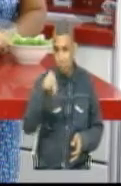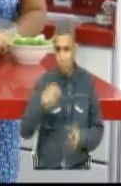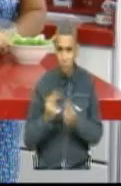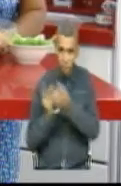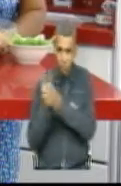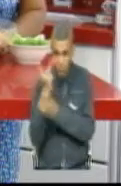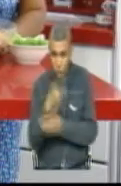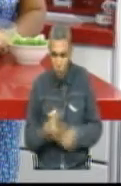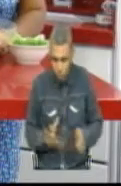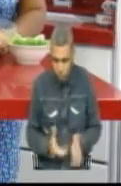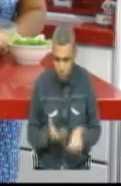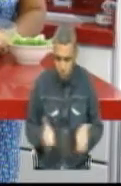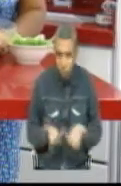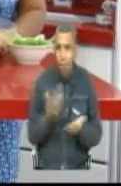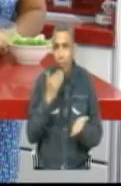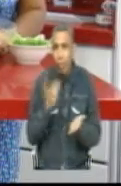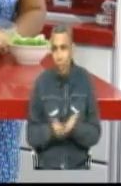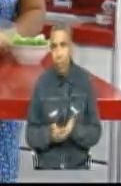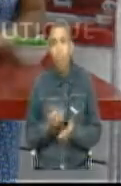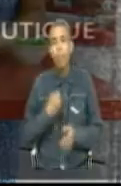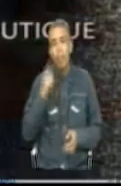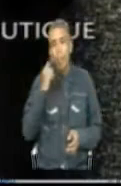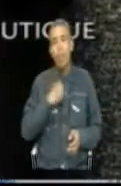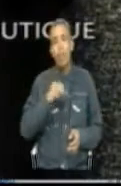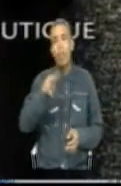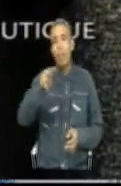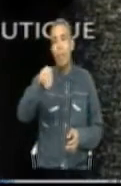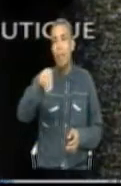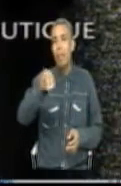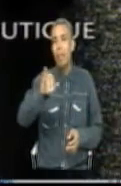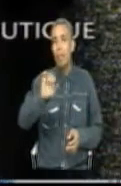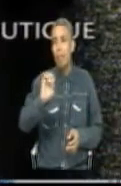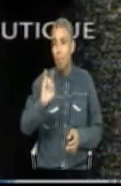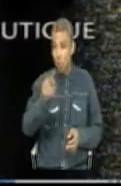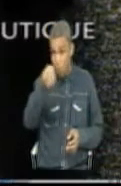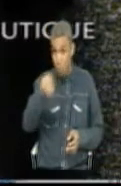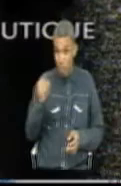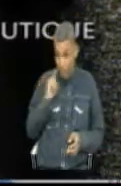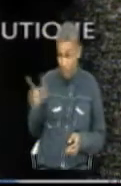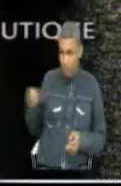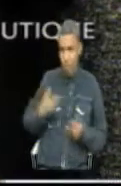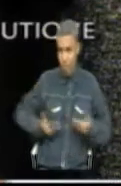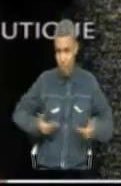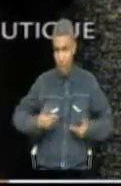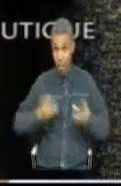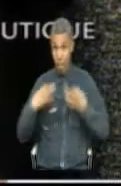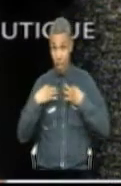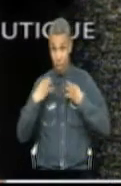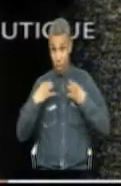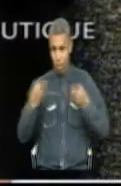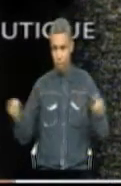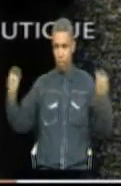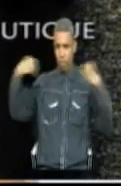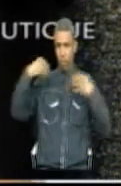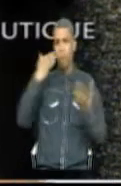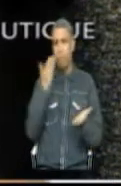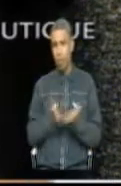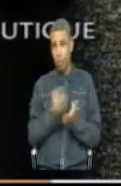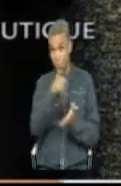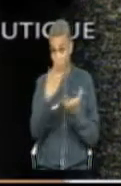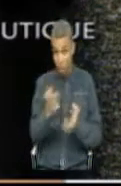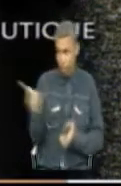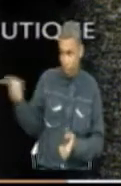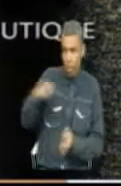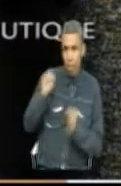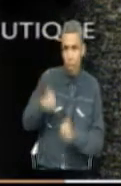agradecimientos a mioma boutique por la pinta del día de hoy ya sabe ustedes puede encontrar estas y otras prendas con neumáticas ubicados